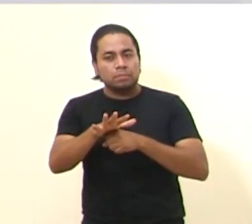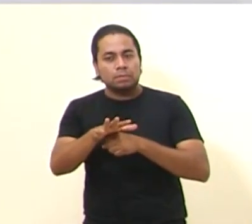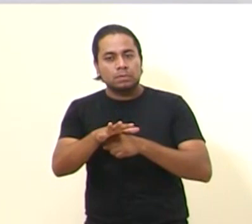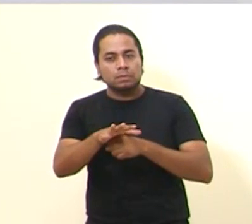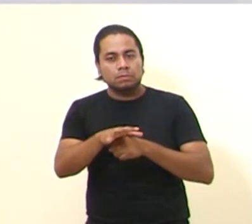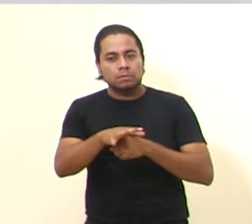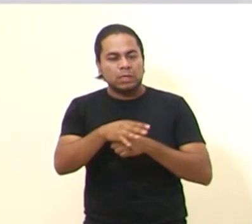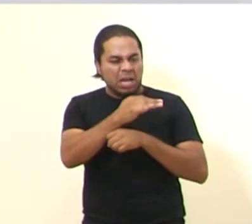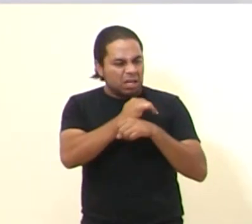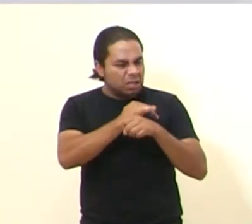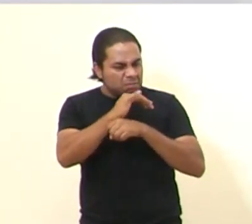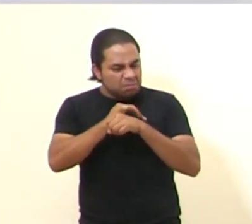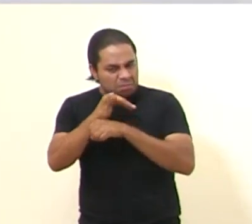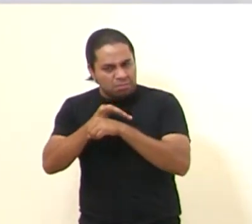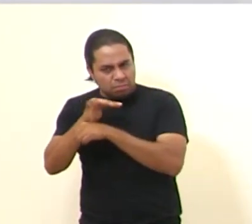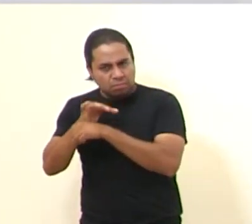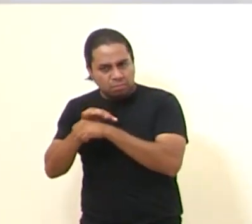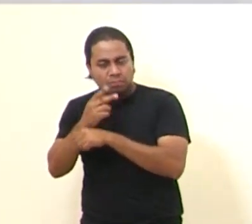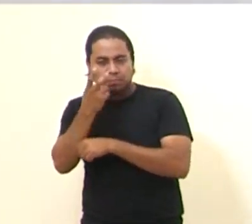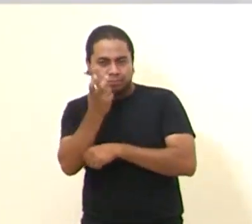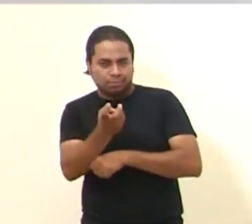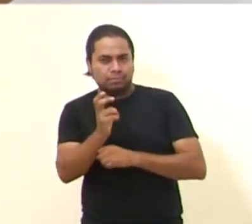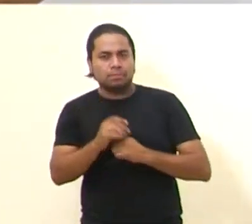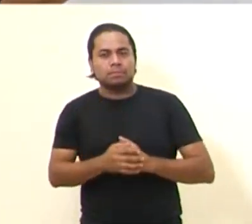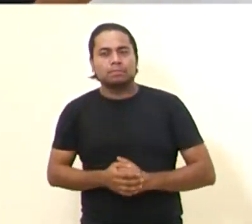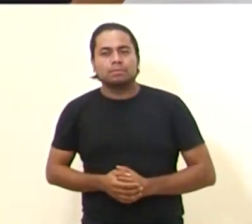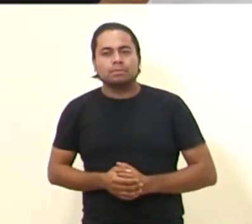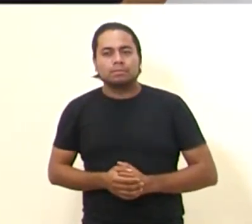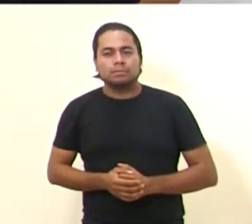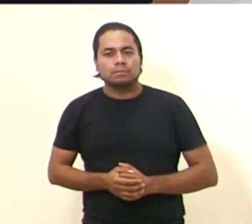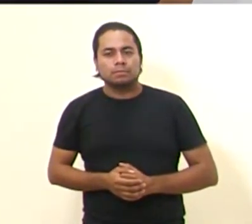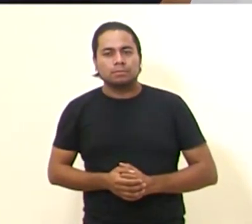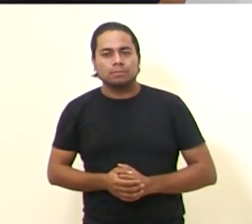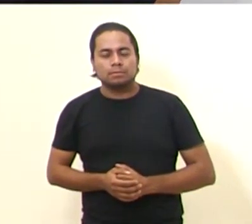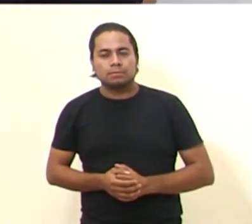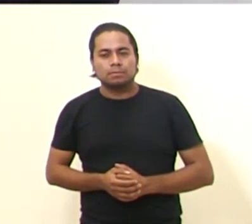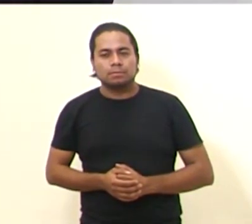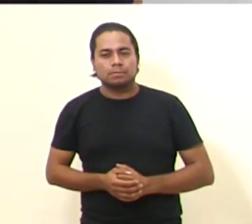es buscar la información.